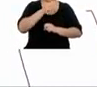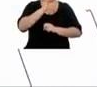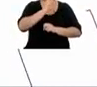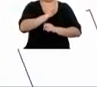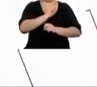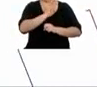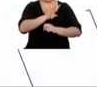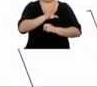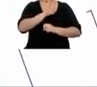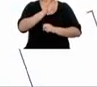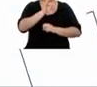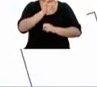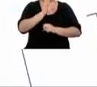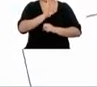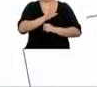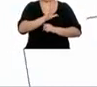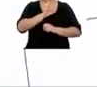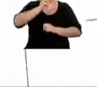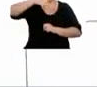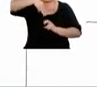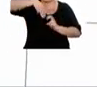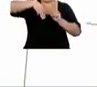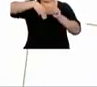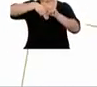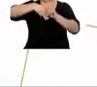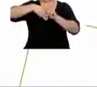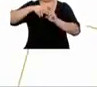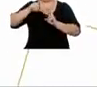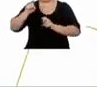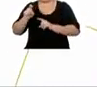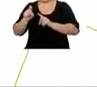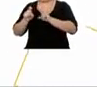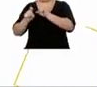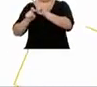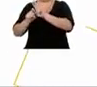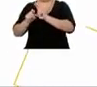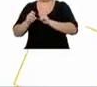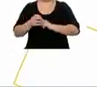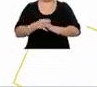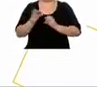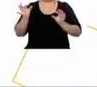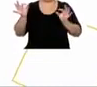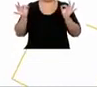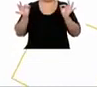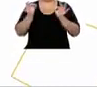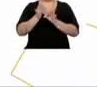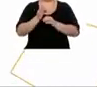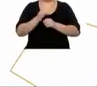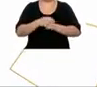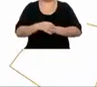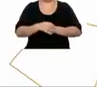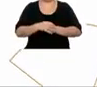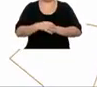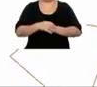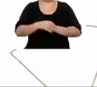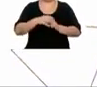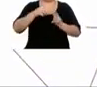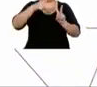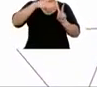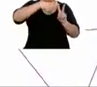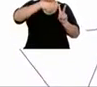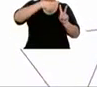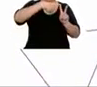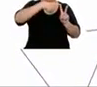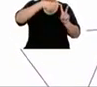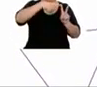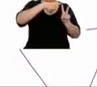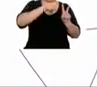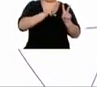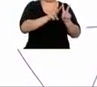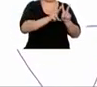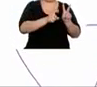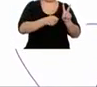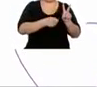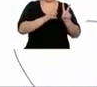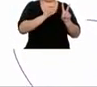2,0475. Luego, el exponente de x se transpone al primer miembro como raíz cuadrada de la cantidad